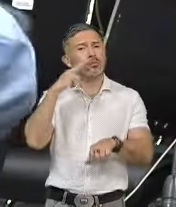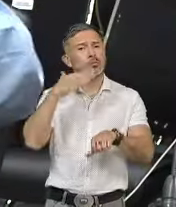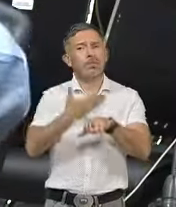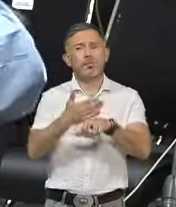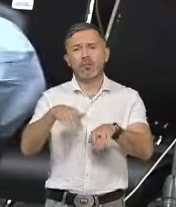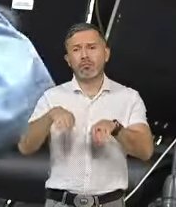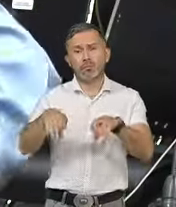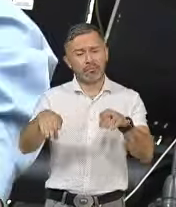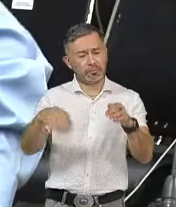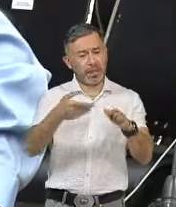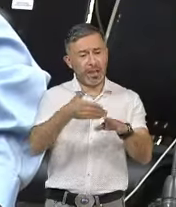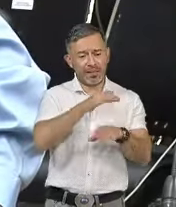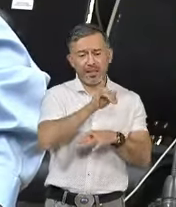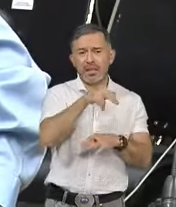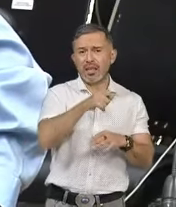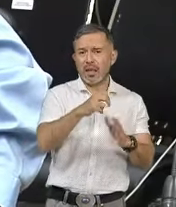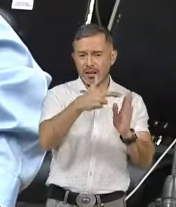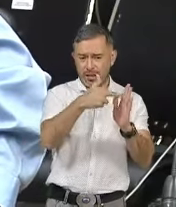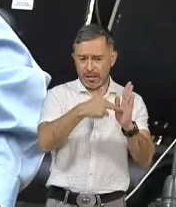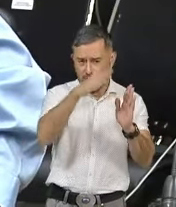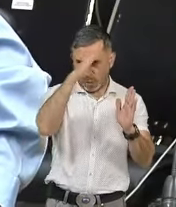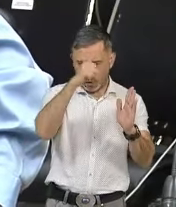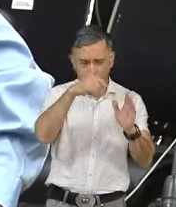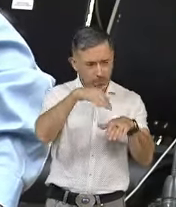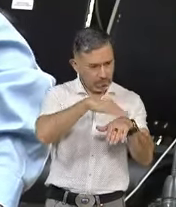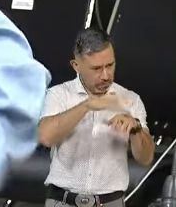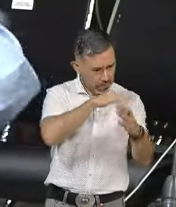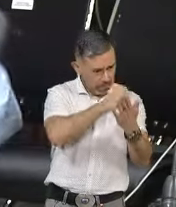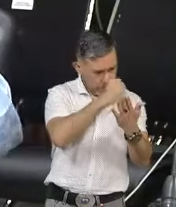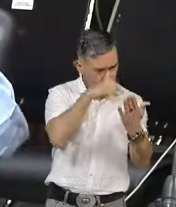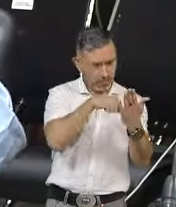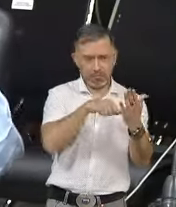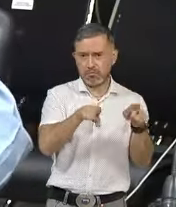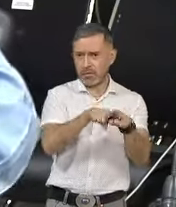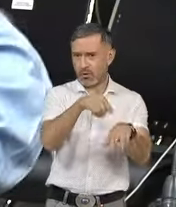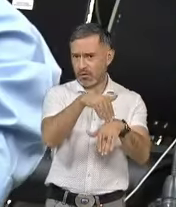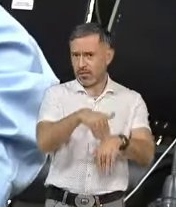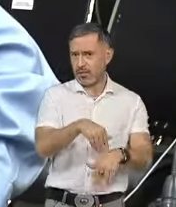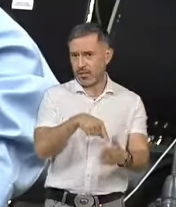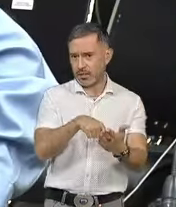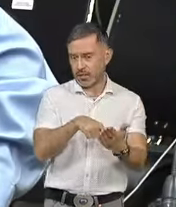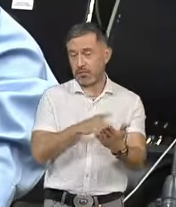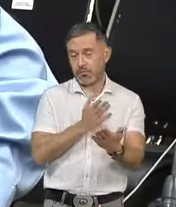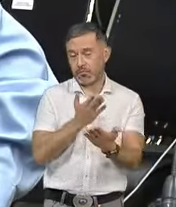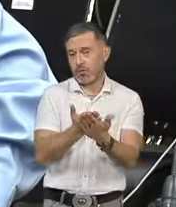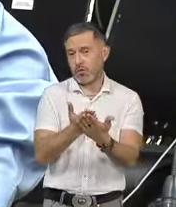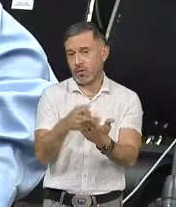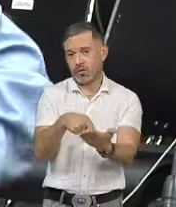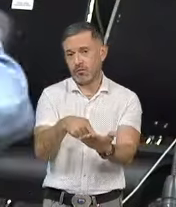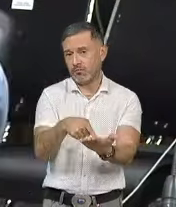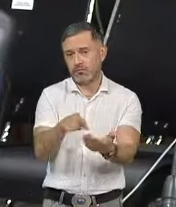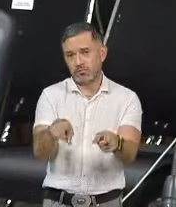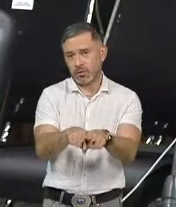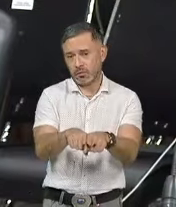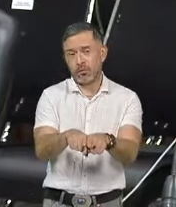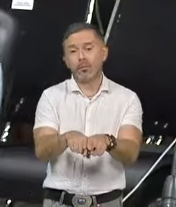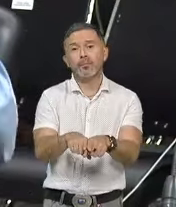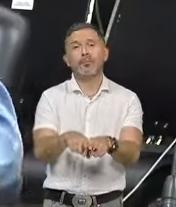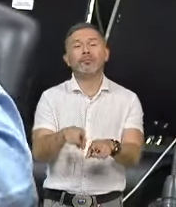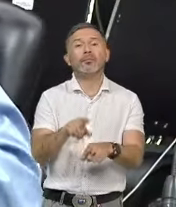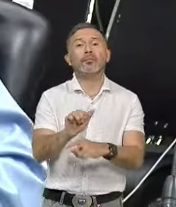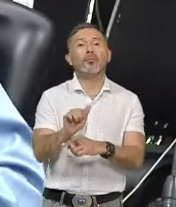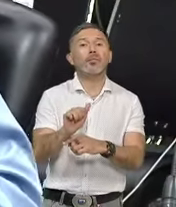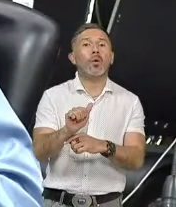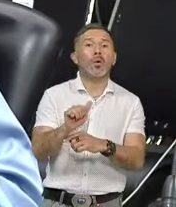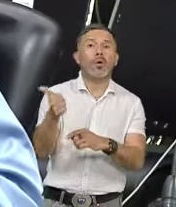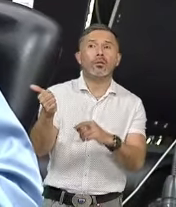lineamientos que ya fueron aprobados aquí y que están planteados aquí nadie quiere otra